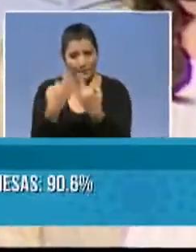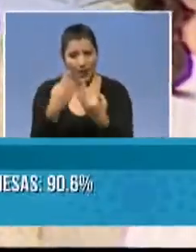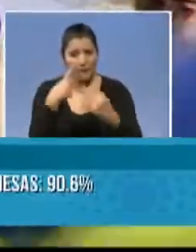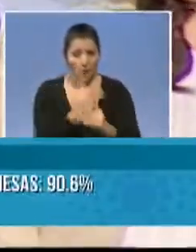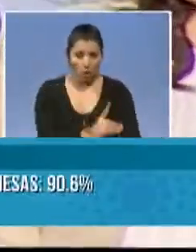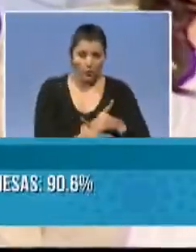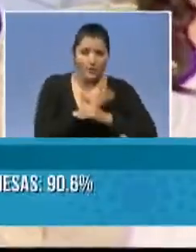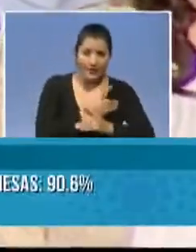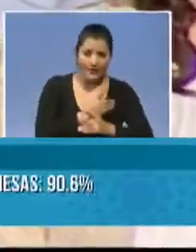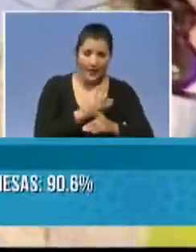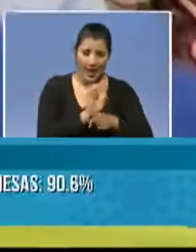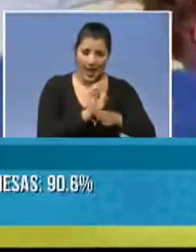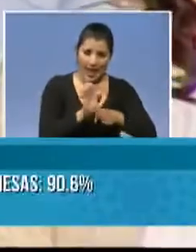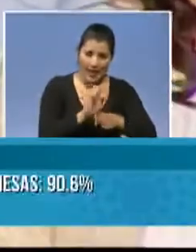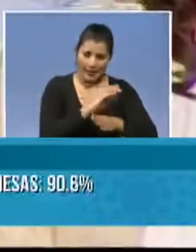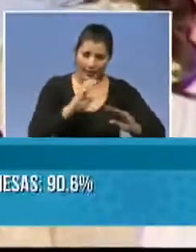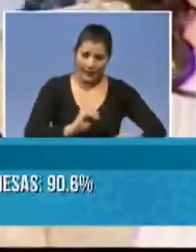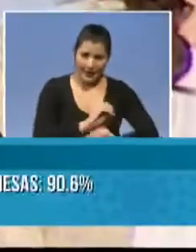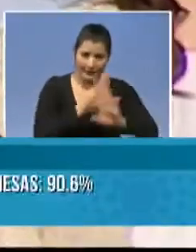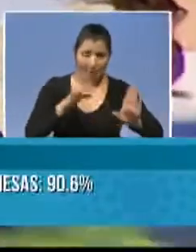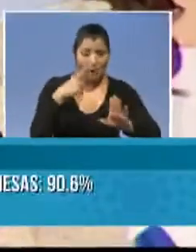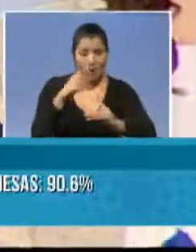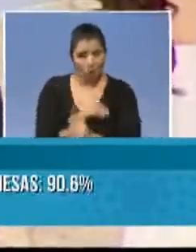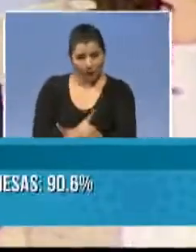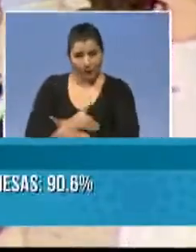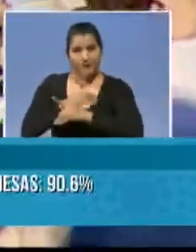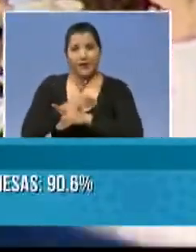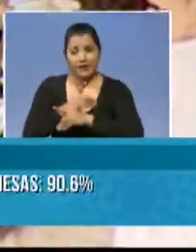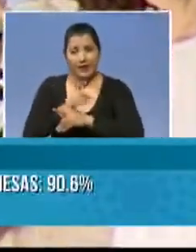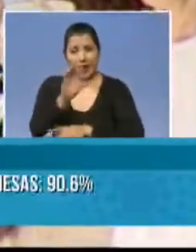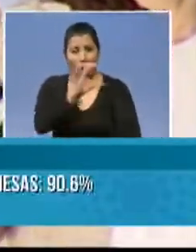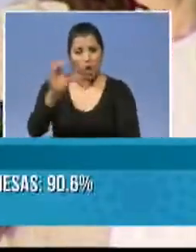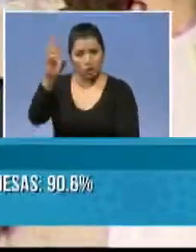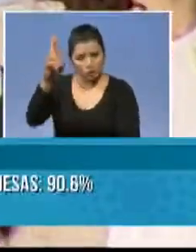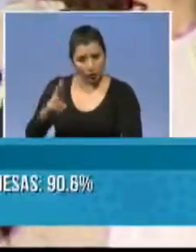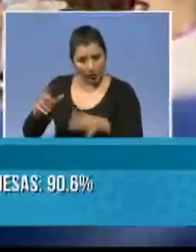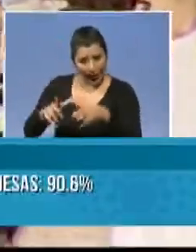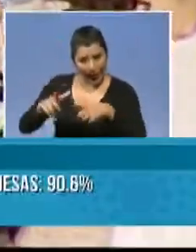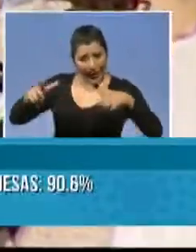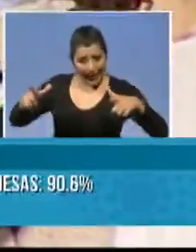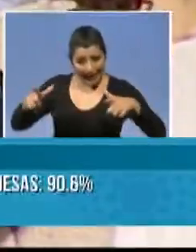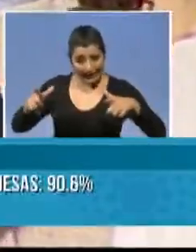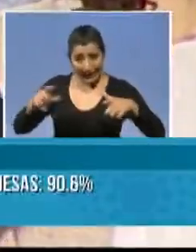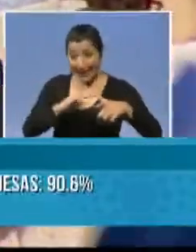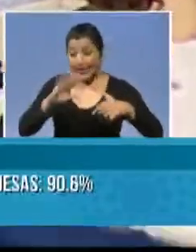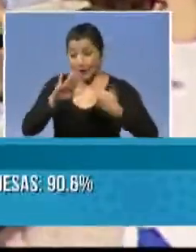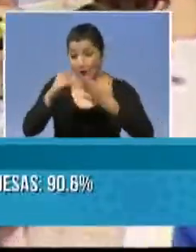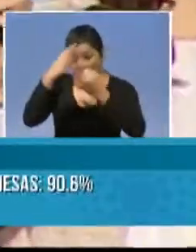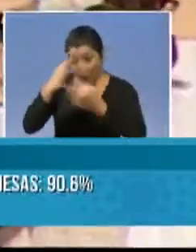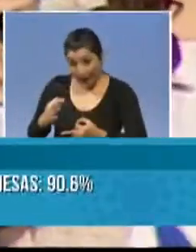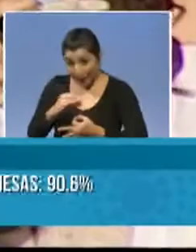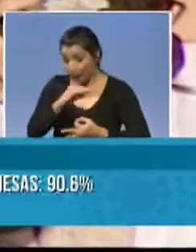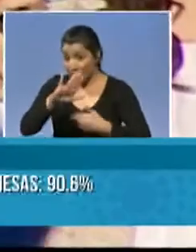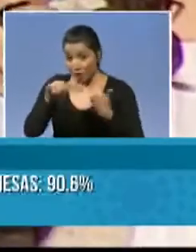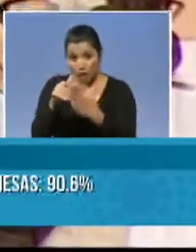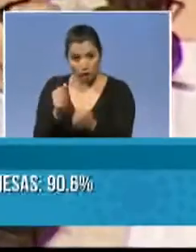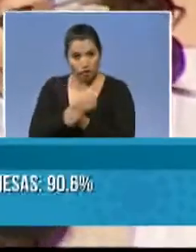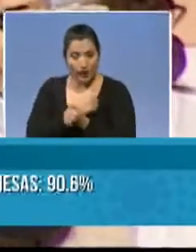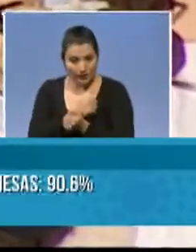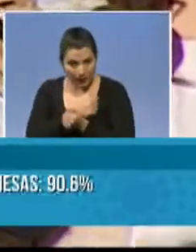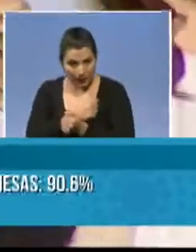por defender la ética y la transparencia, por defender la Costa Rica grande en la que todos creemos y a la que todos